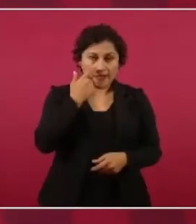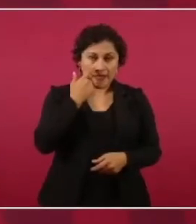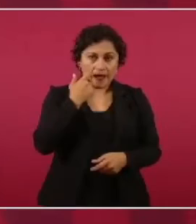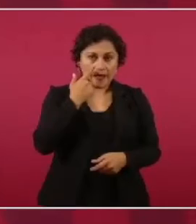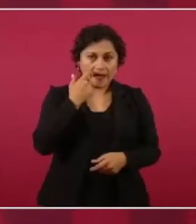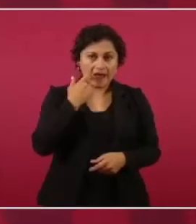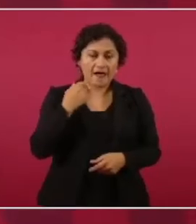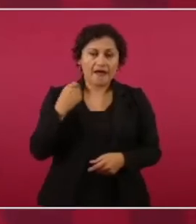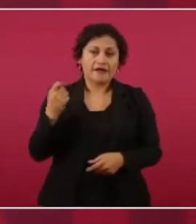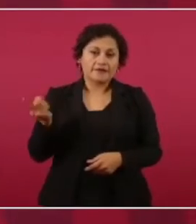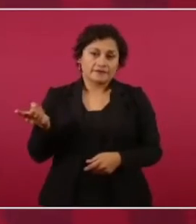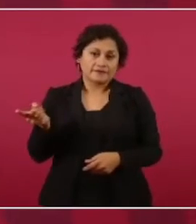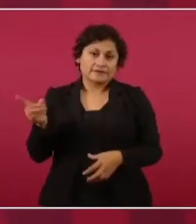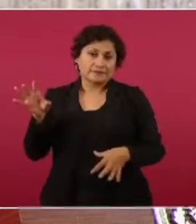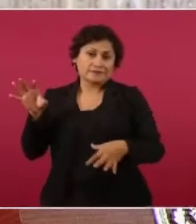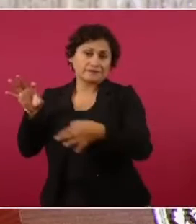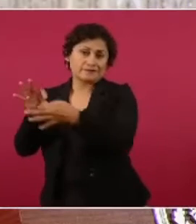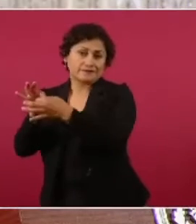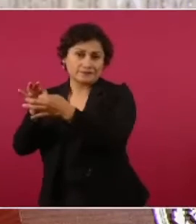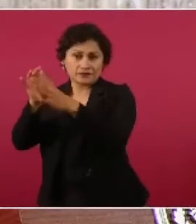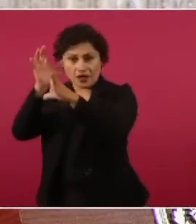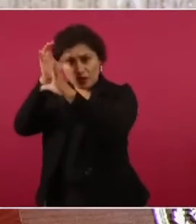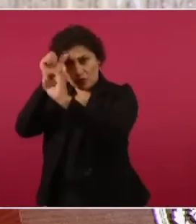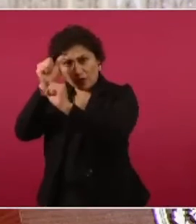con los ricos